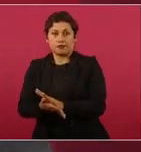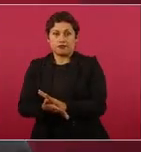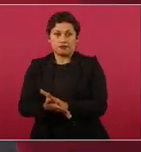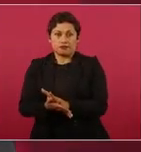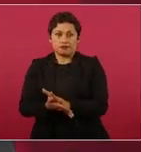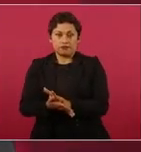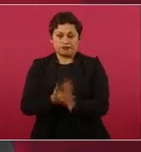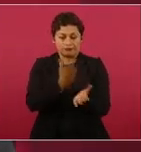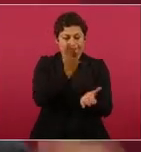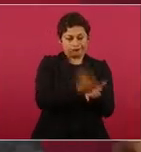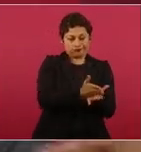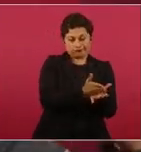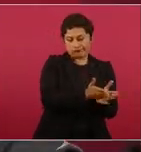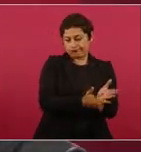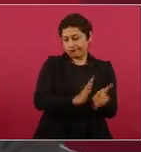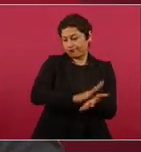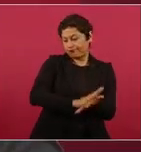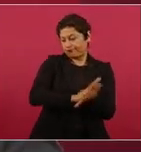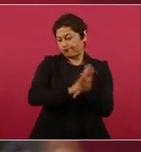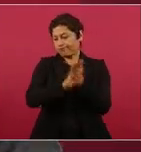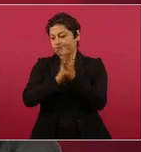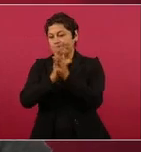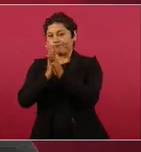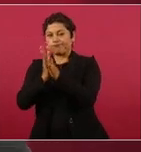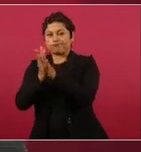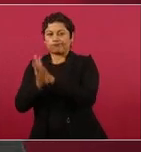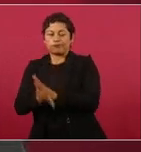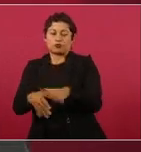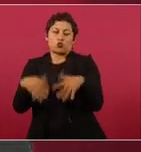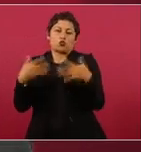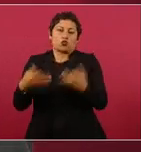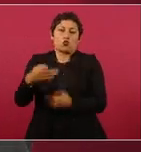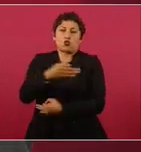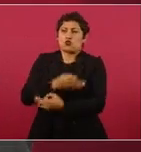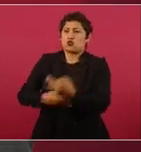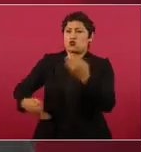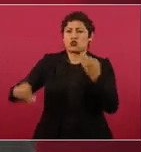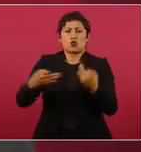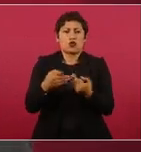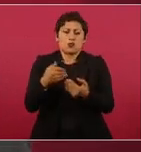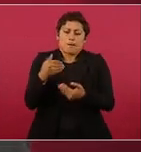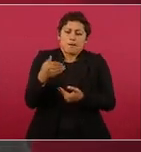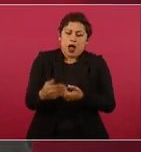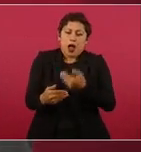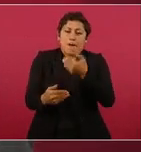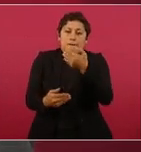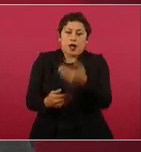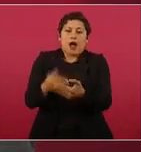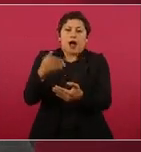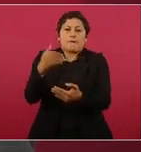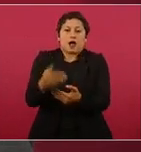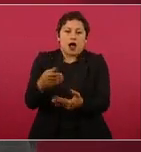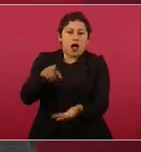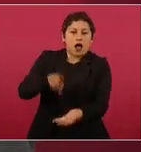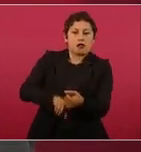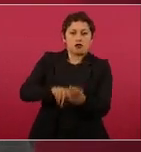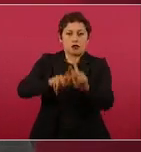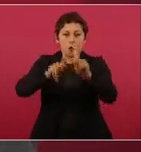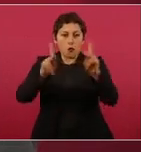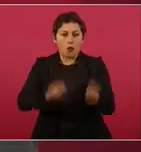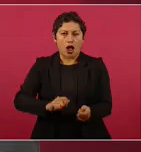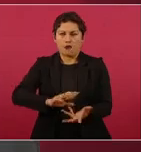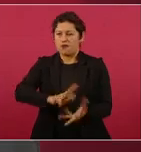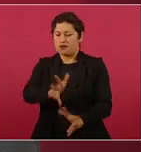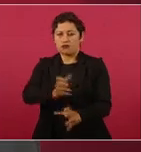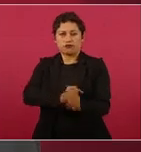vamos, porque lo hemos logrado entre todos de manera pacífica, sin violencia. Entonces,